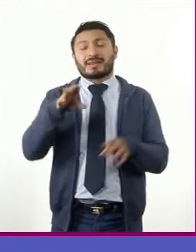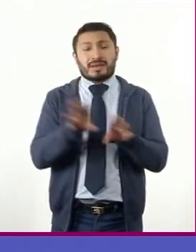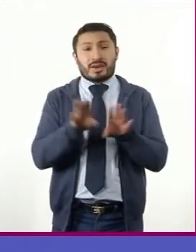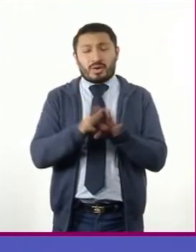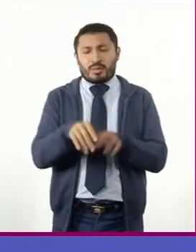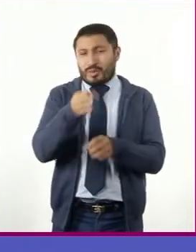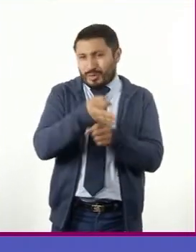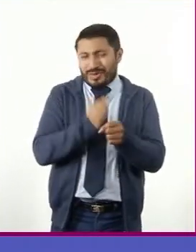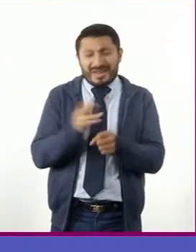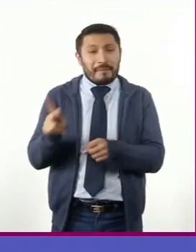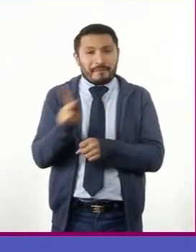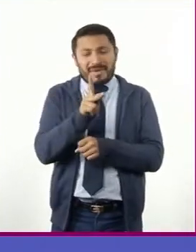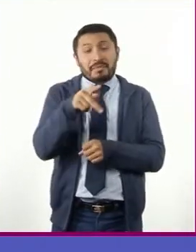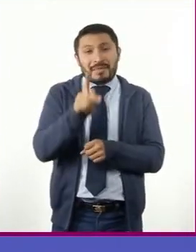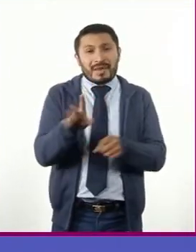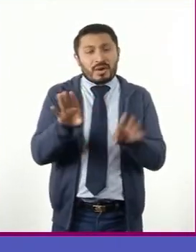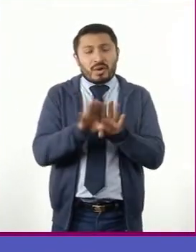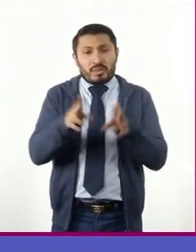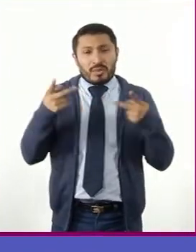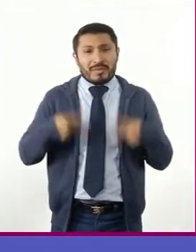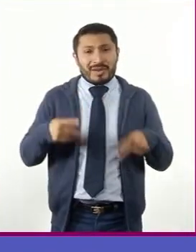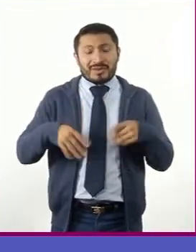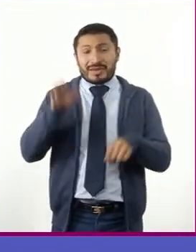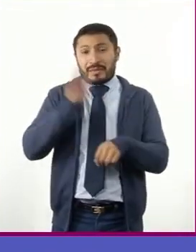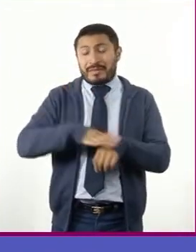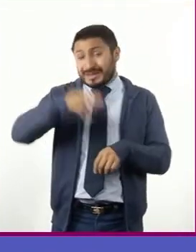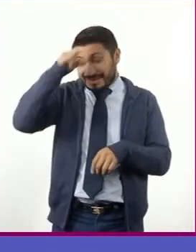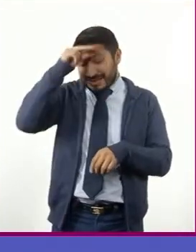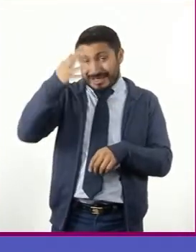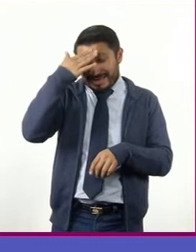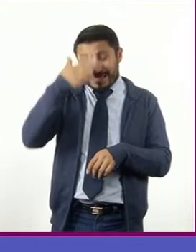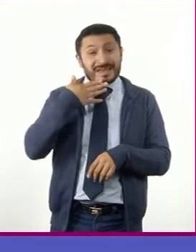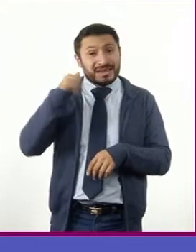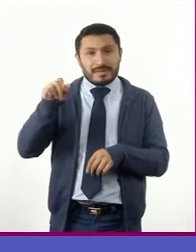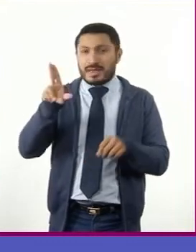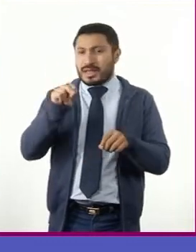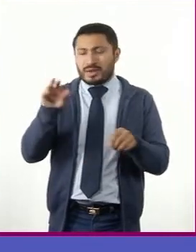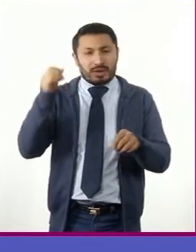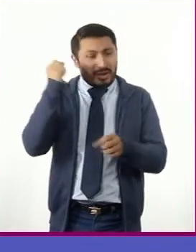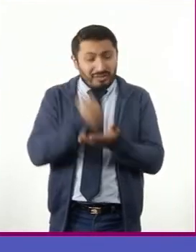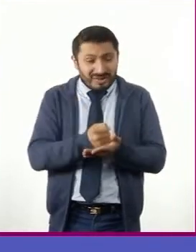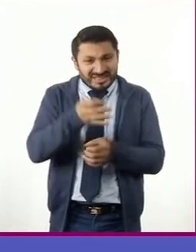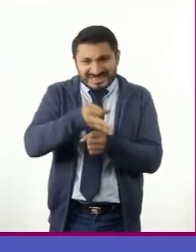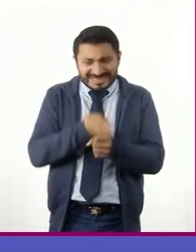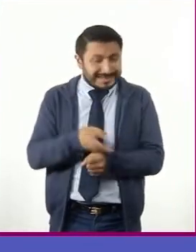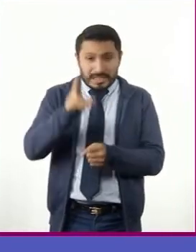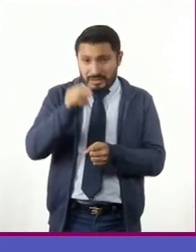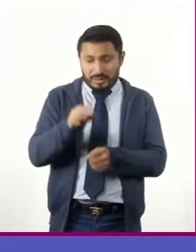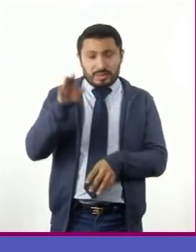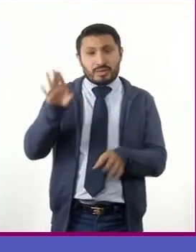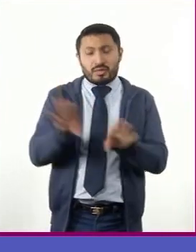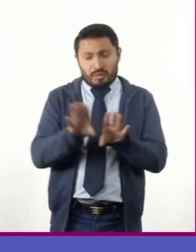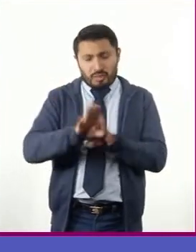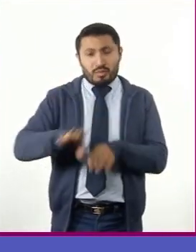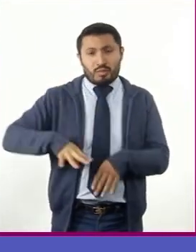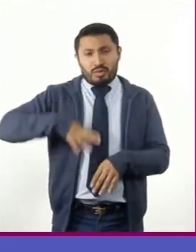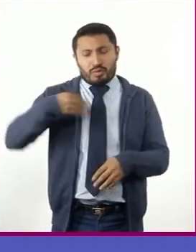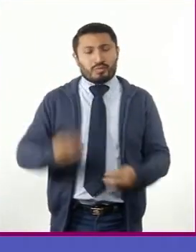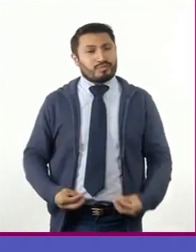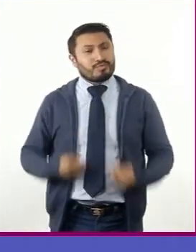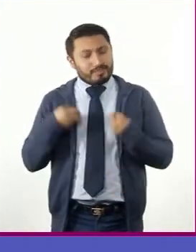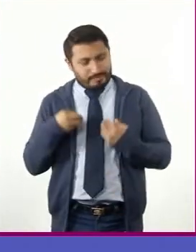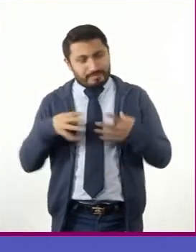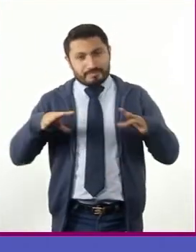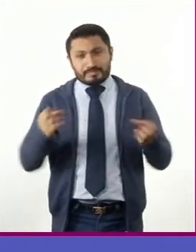al gracioso, pero es un personaje un poco más astuto, no necesariamente gracioso, que trata de sobrevivir, que normalmente es un